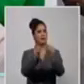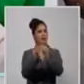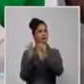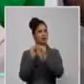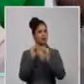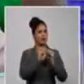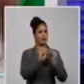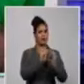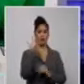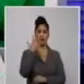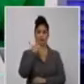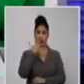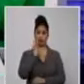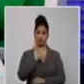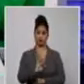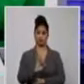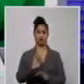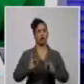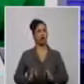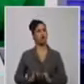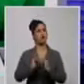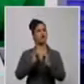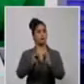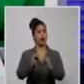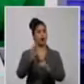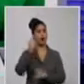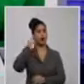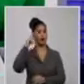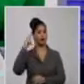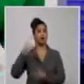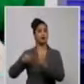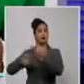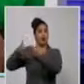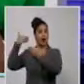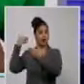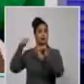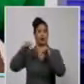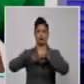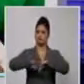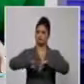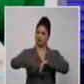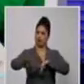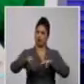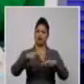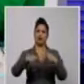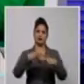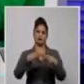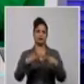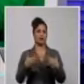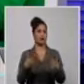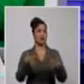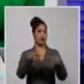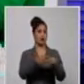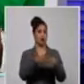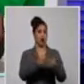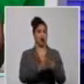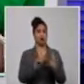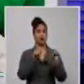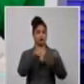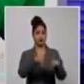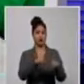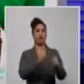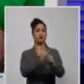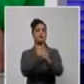una oportunidad se hizo en centros de aislamiento para contactos de casos positivos y